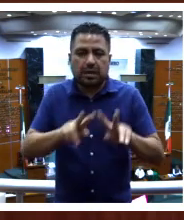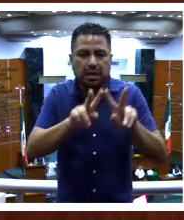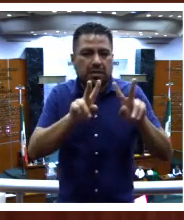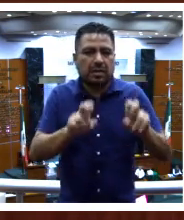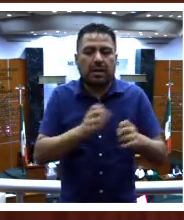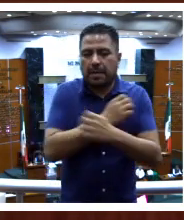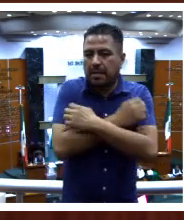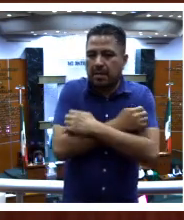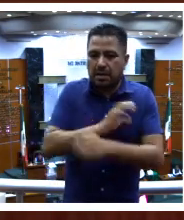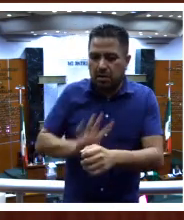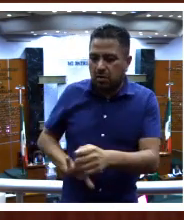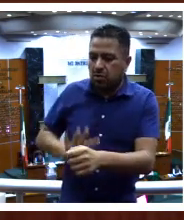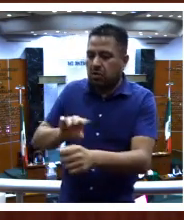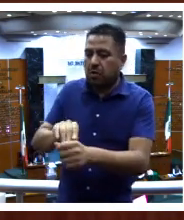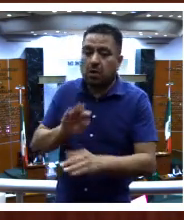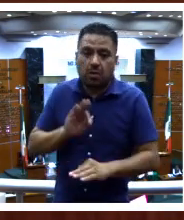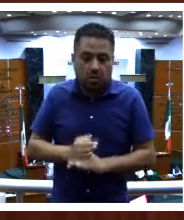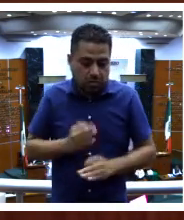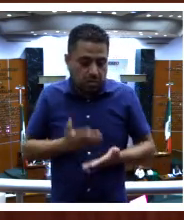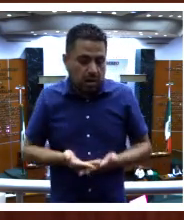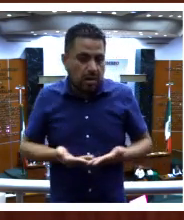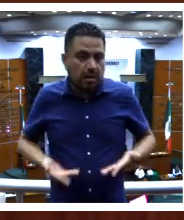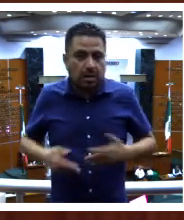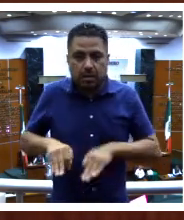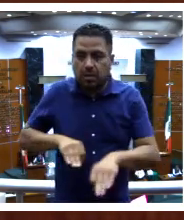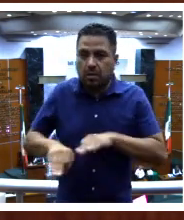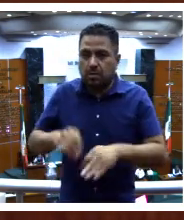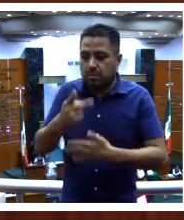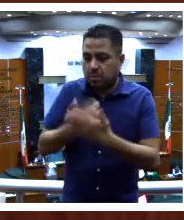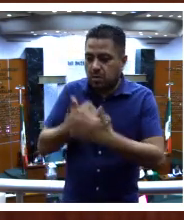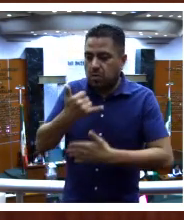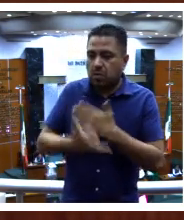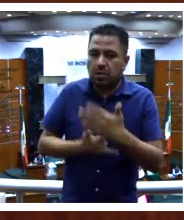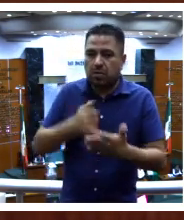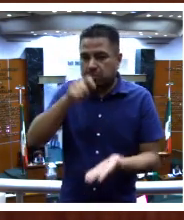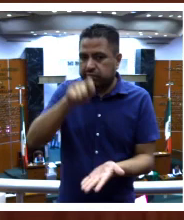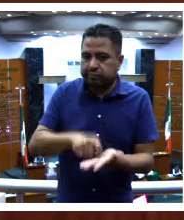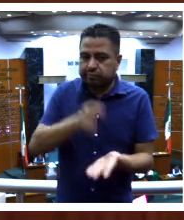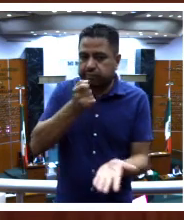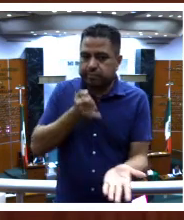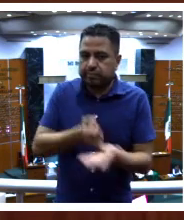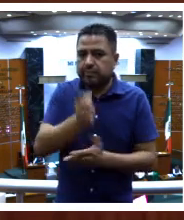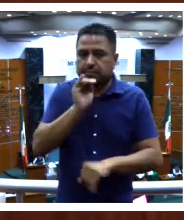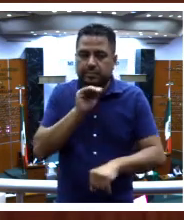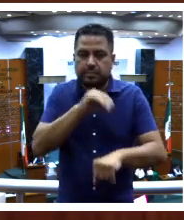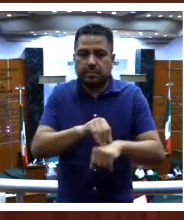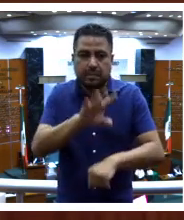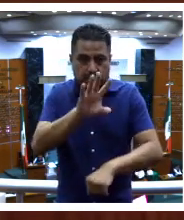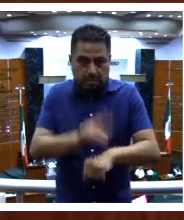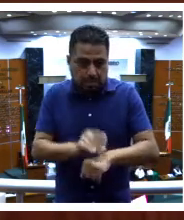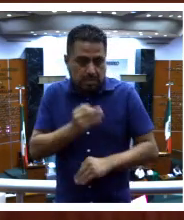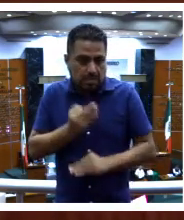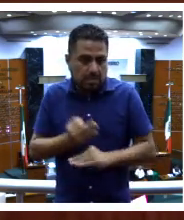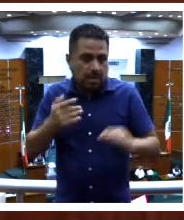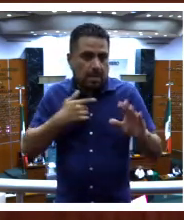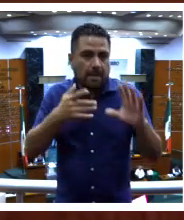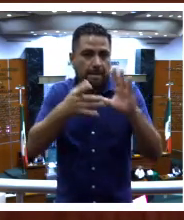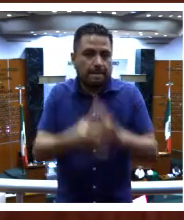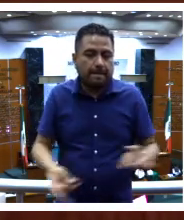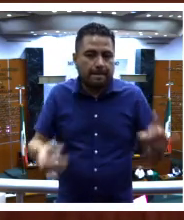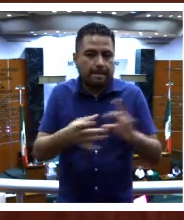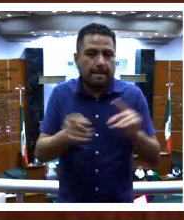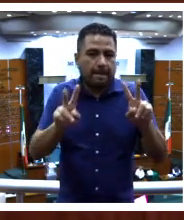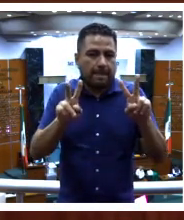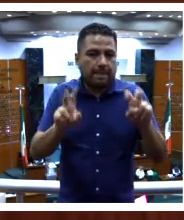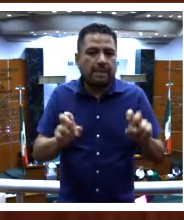educación inclusiva y que actualmente trabaja un proyecto de dictamen al respecto, me permitiré referirme a este